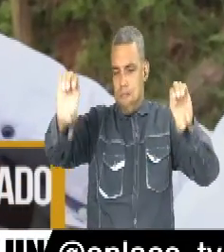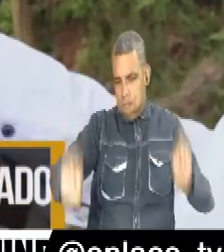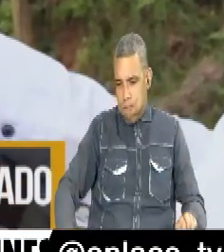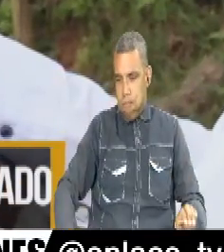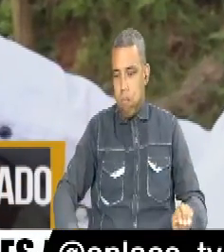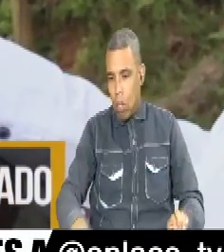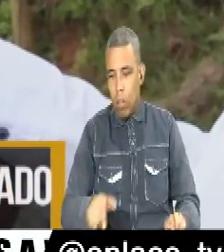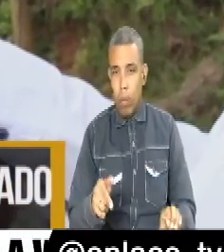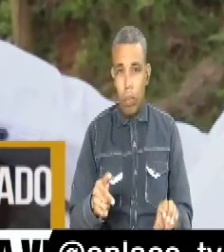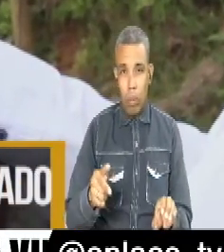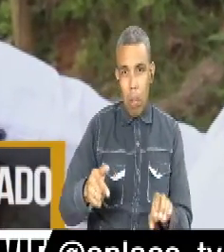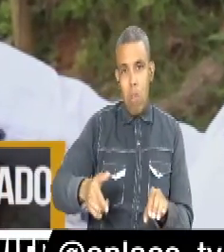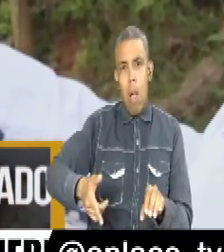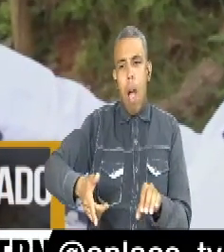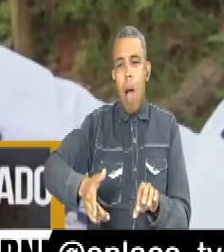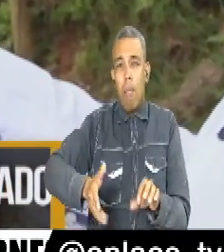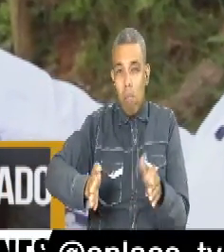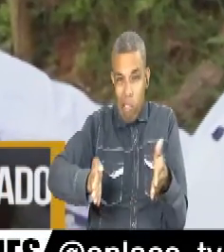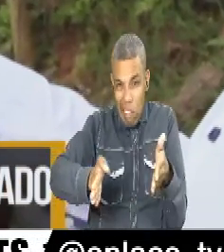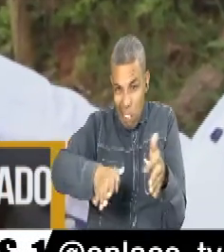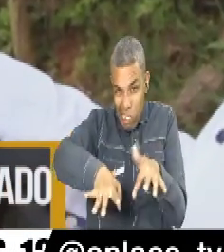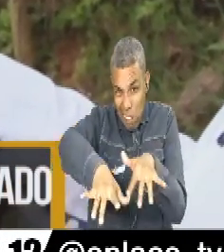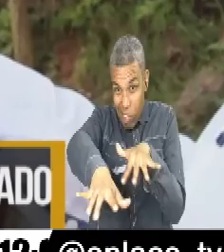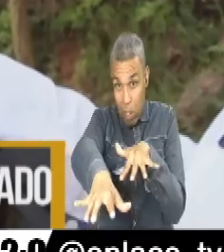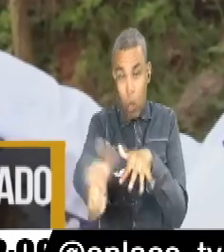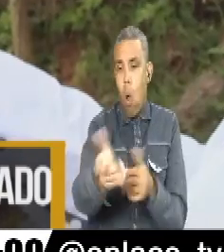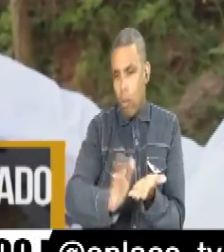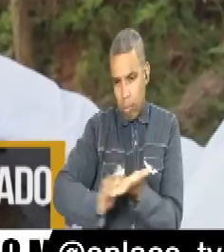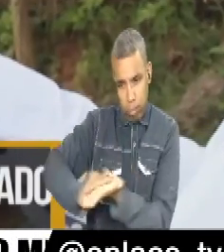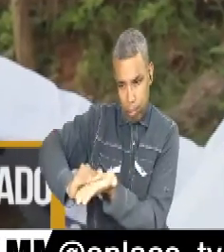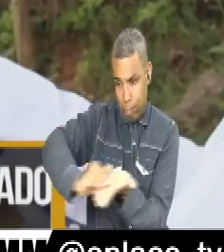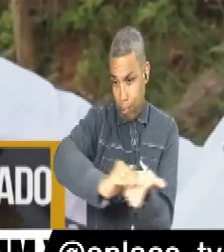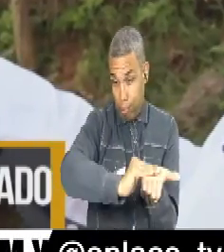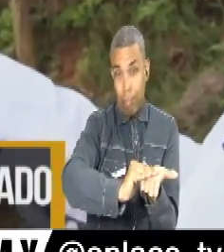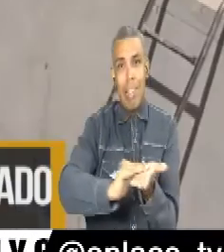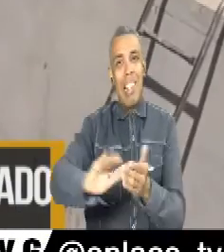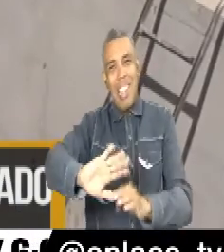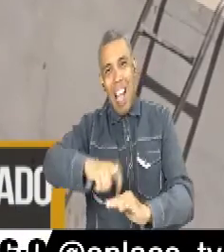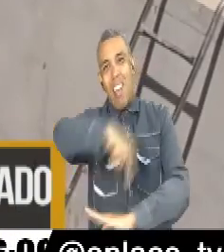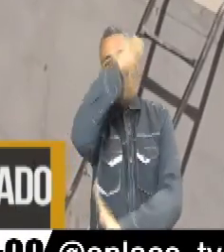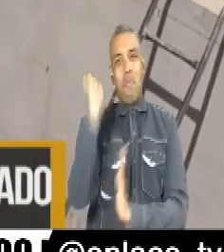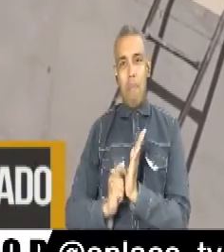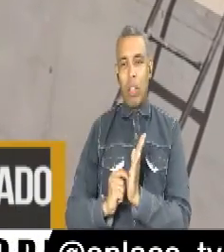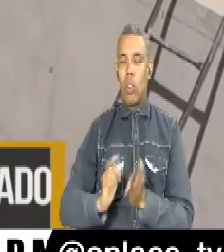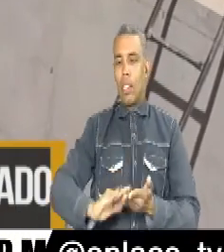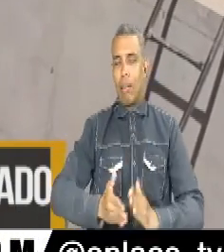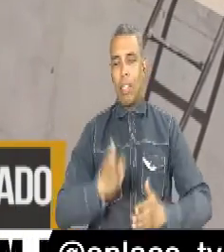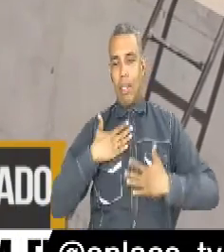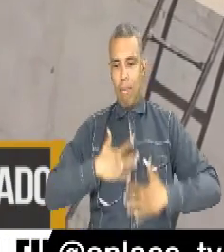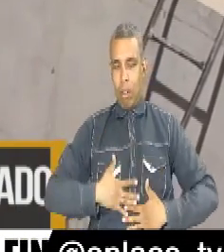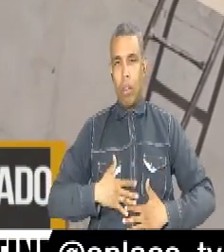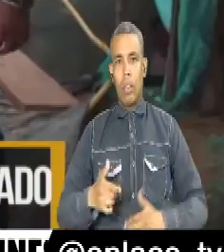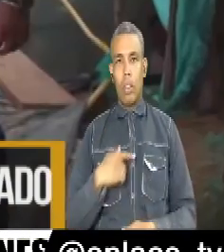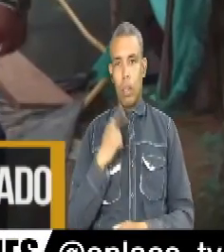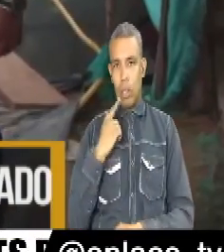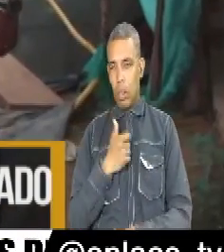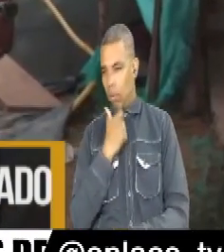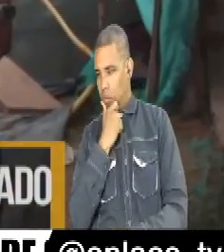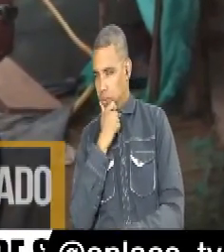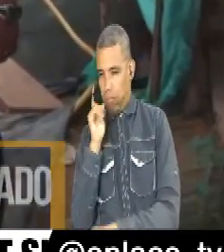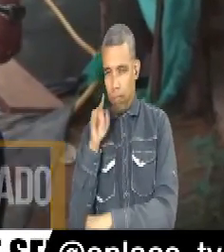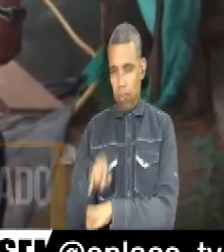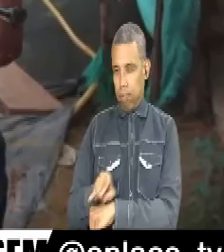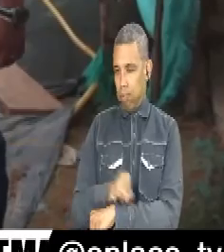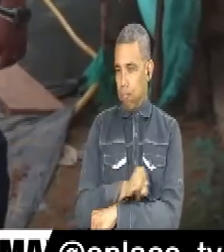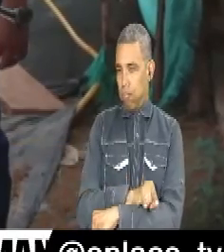pues intervenimos plenamente esos sectores y generamos un beneficio ya total. La supervisión técnica de los trabajos se realizó durante el